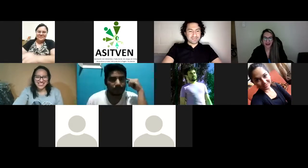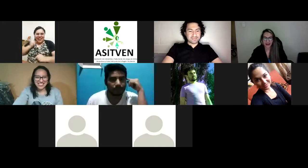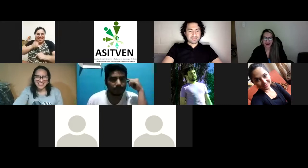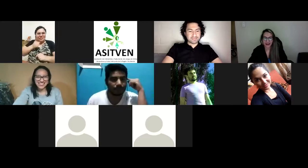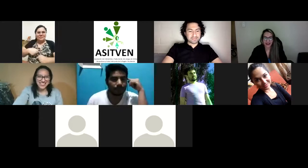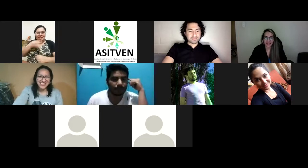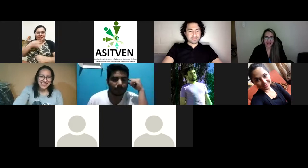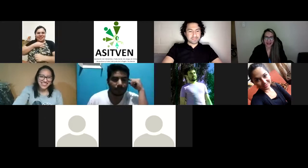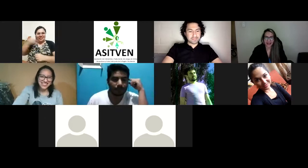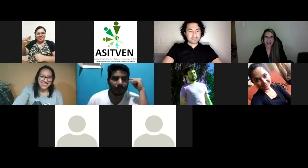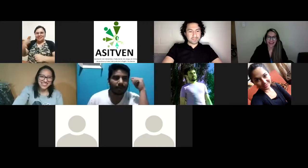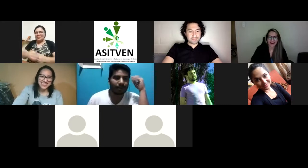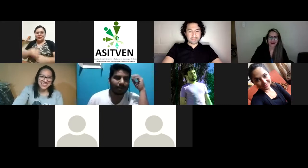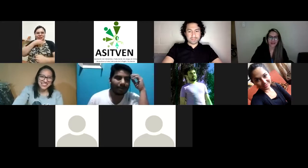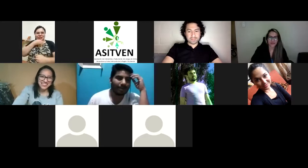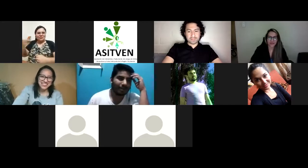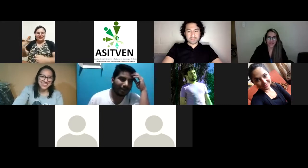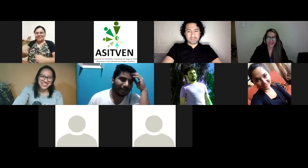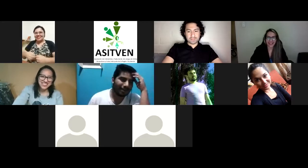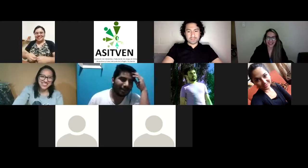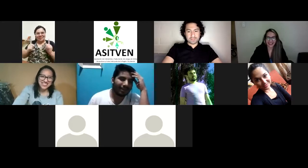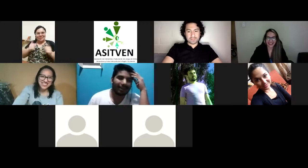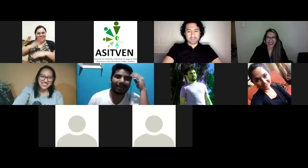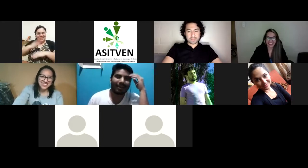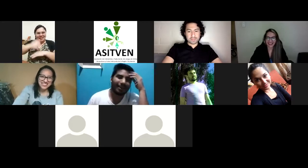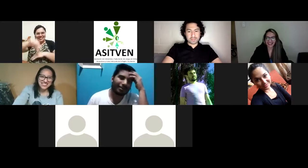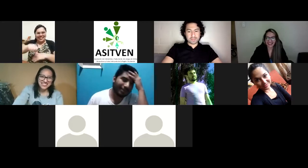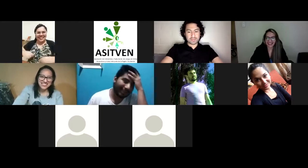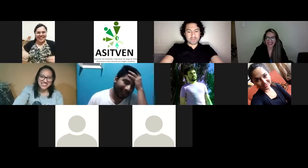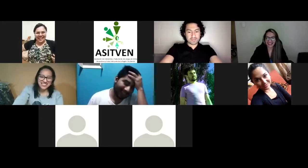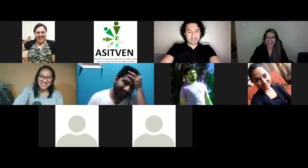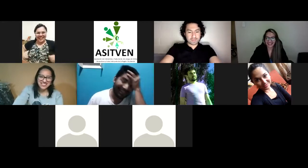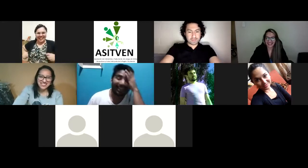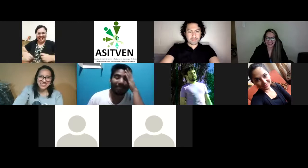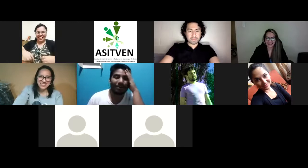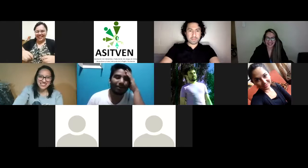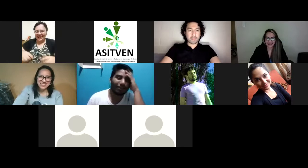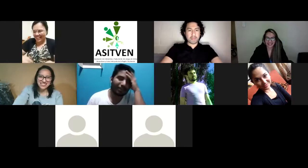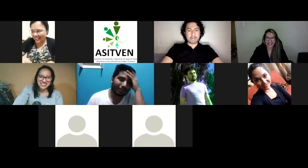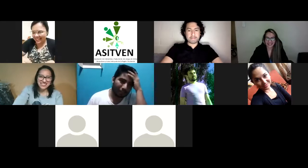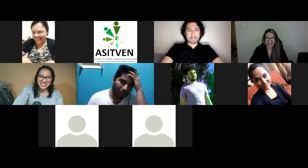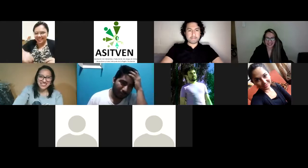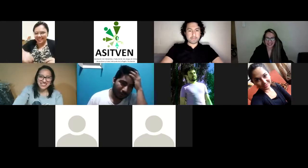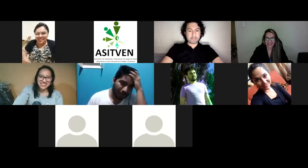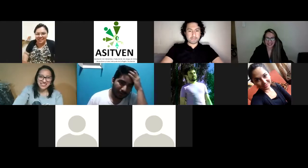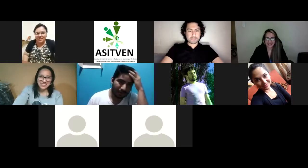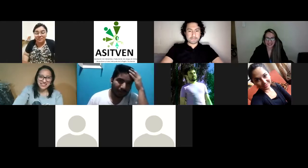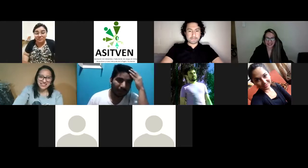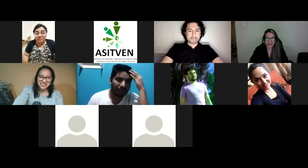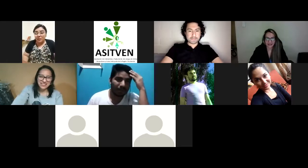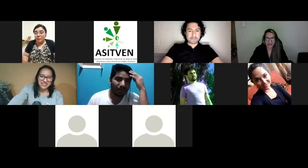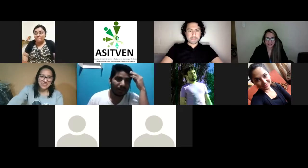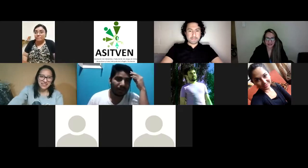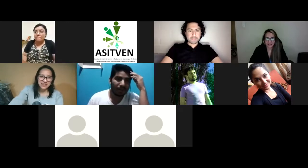Para regañarlos y para acusarlos. Si se están portando. El video, jajaja. ¿El video lo mandamos al grupo?